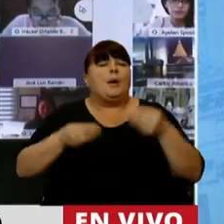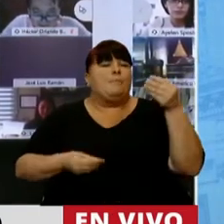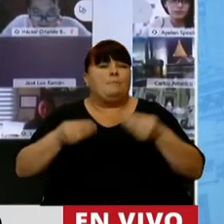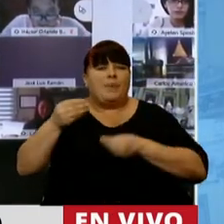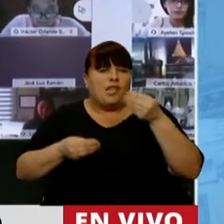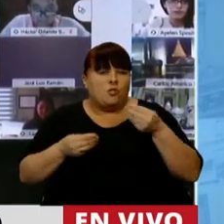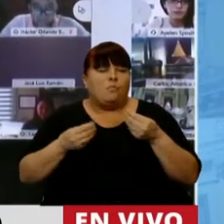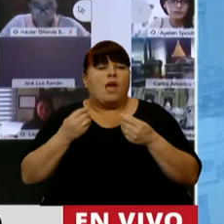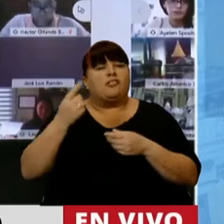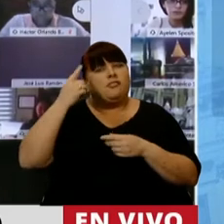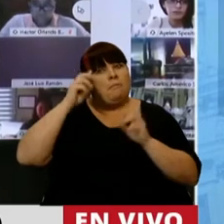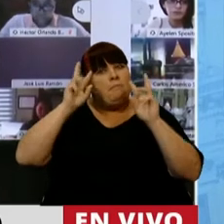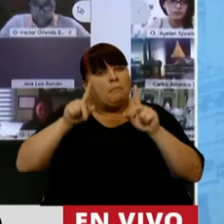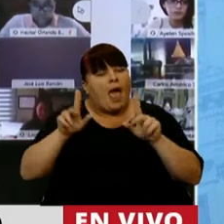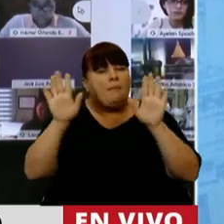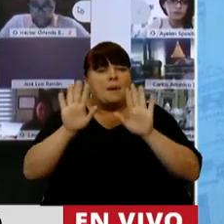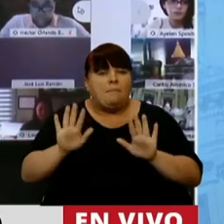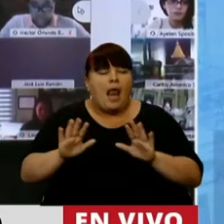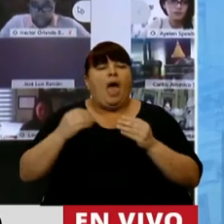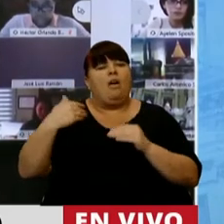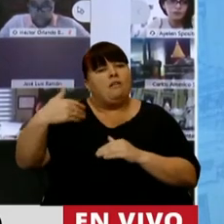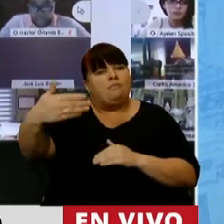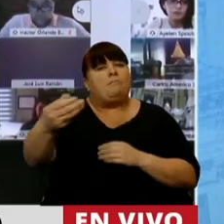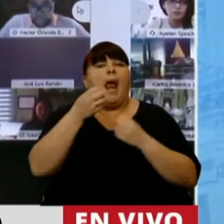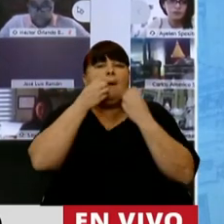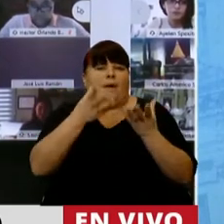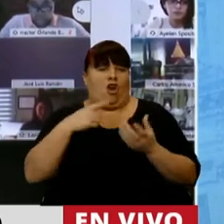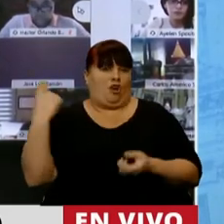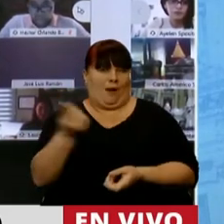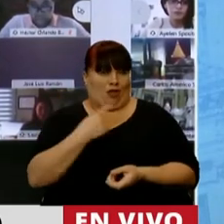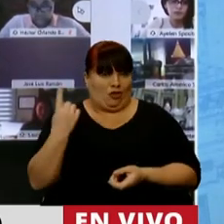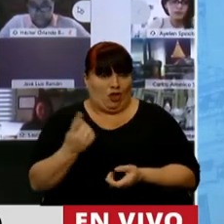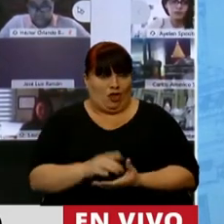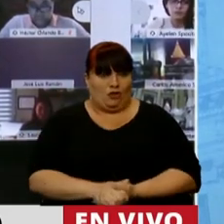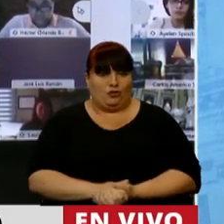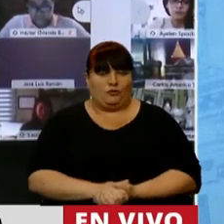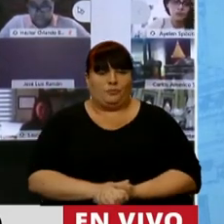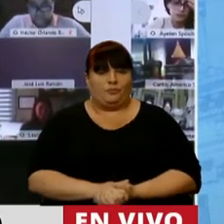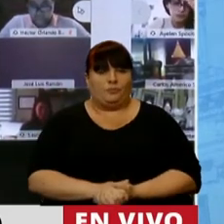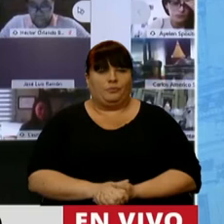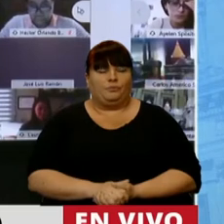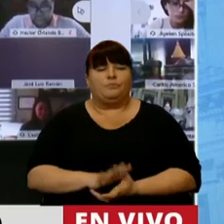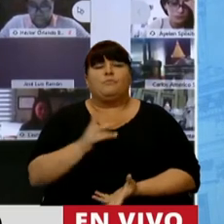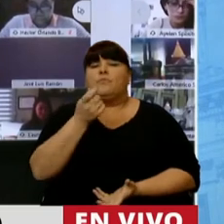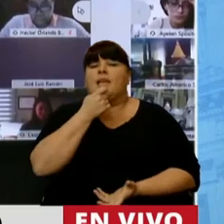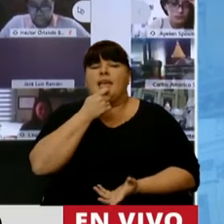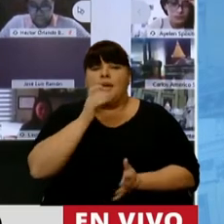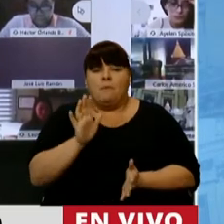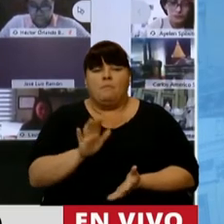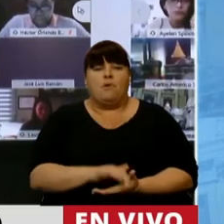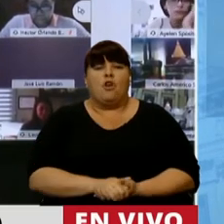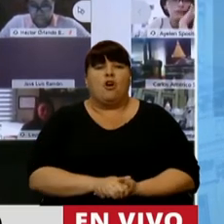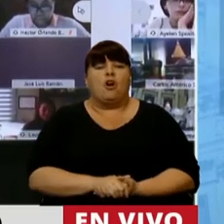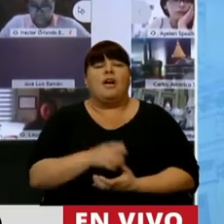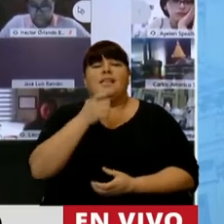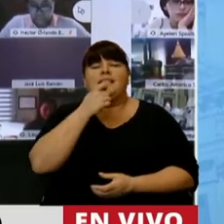presupuesto que sea pensado y proyectado en beneficio de todos. Como ejemplo,